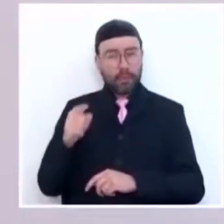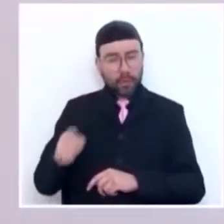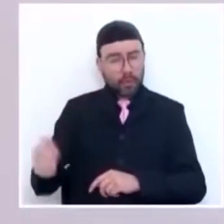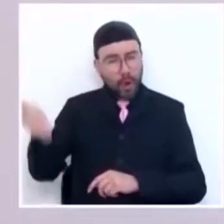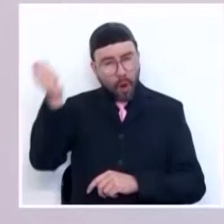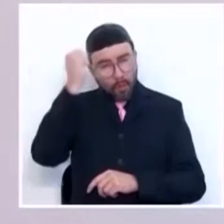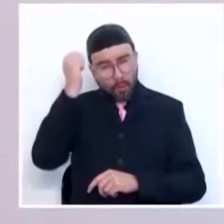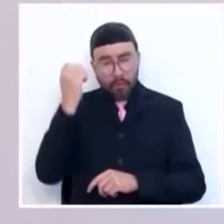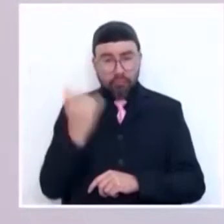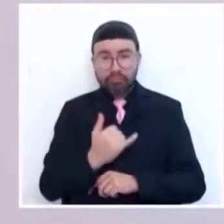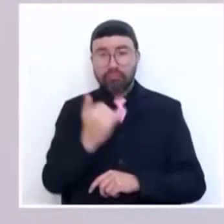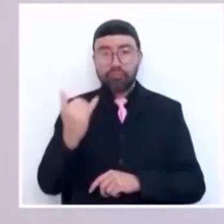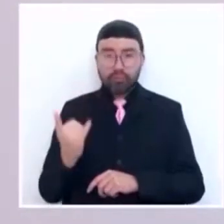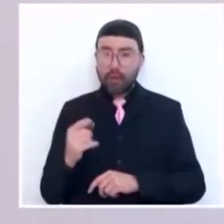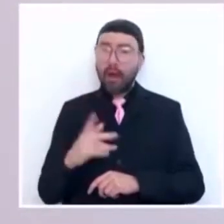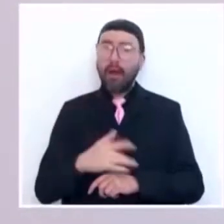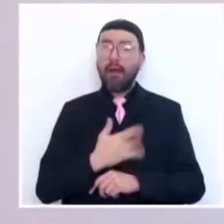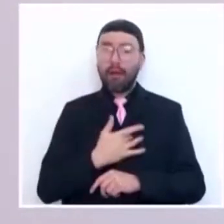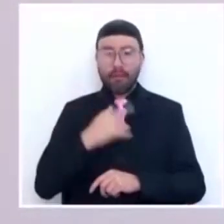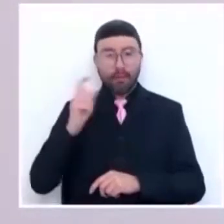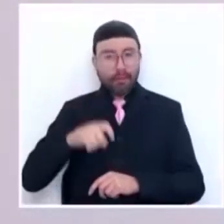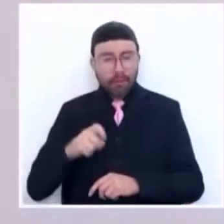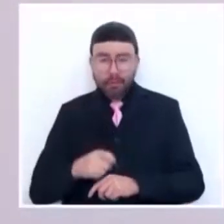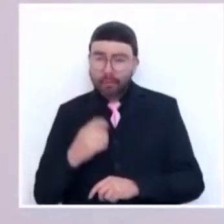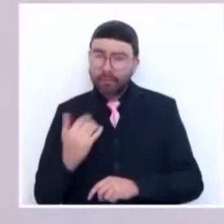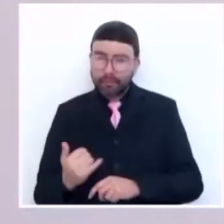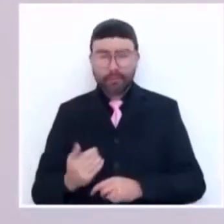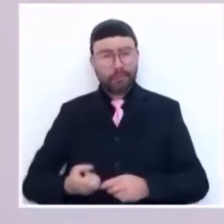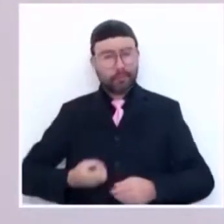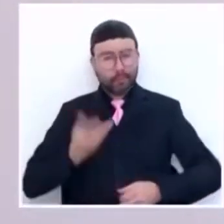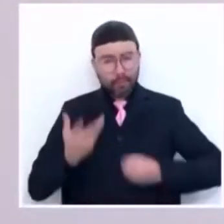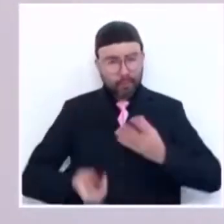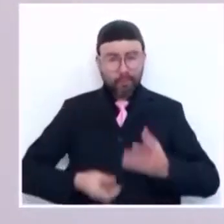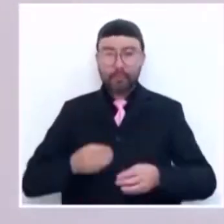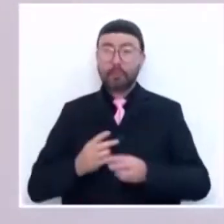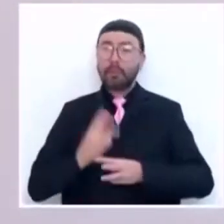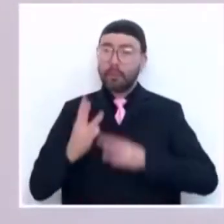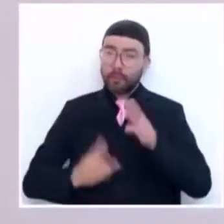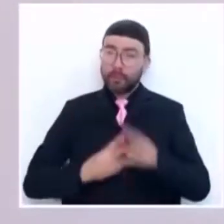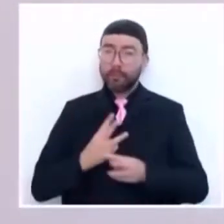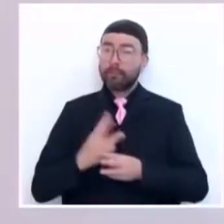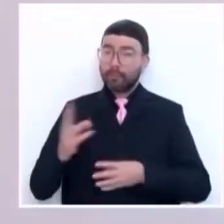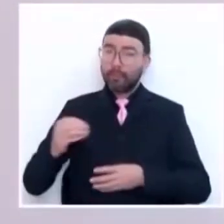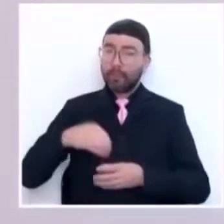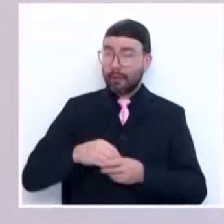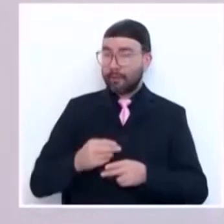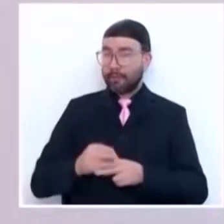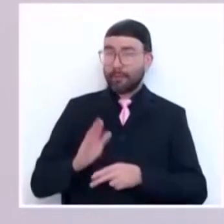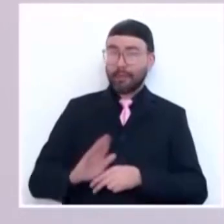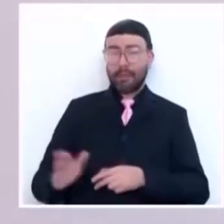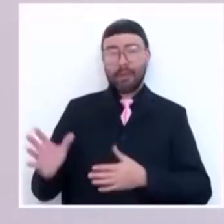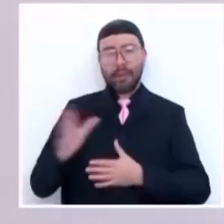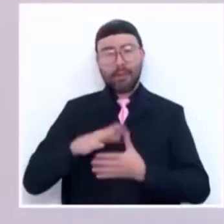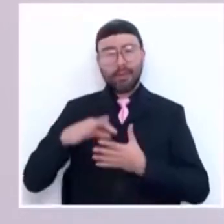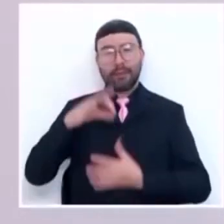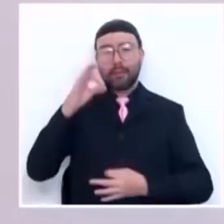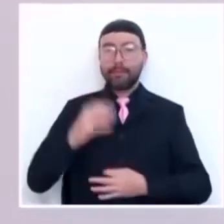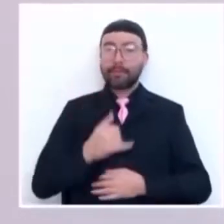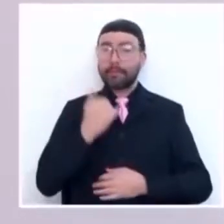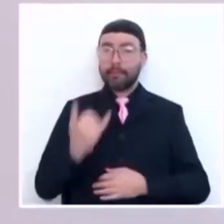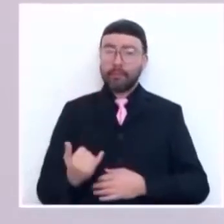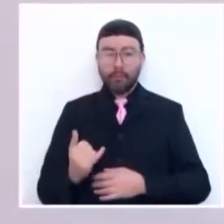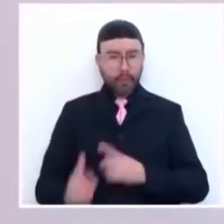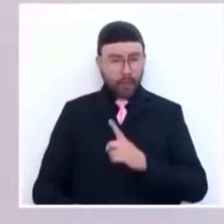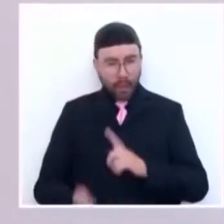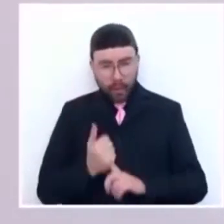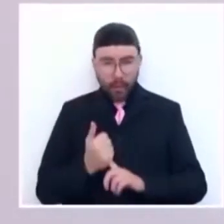profesionales, sentían la necesidad de explorar en el mundo de lo que llamamos la espiritualidad, el encontrar